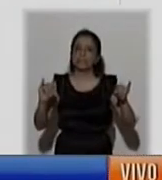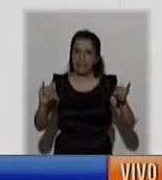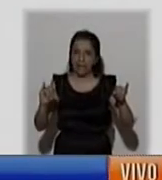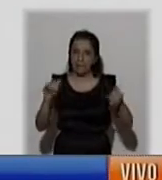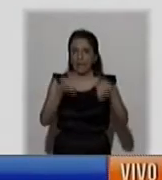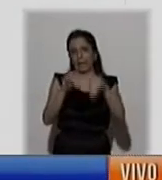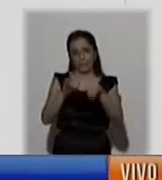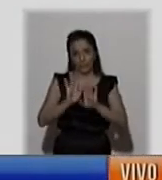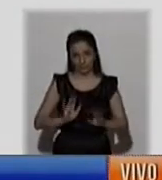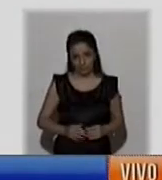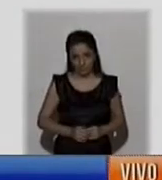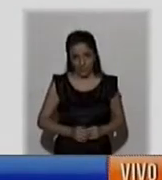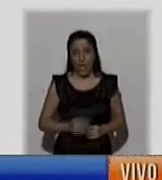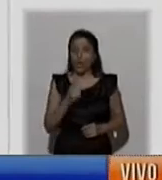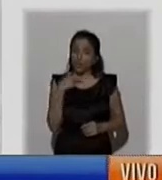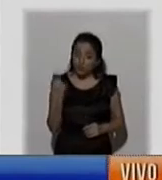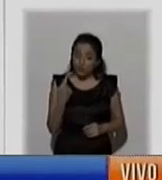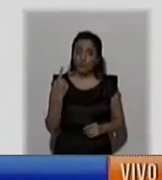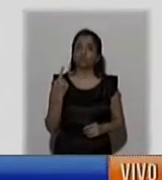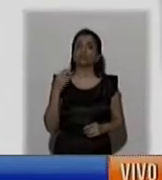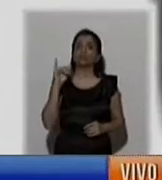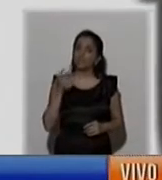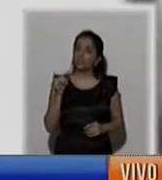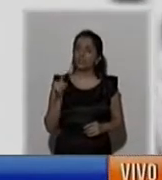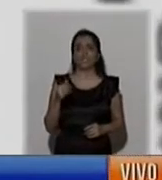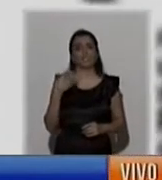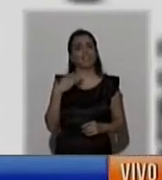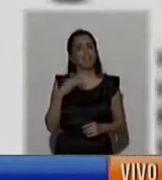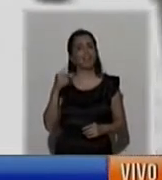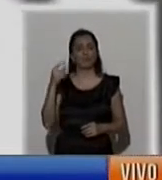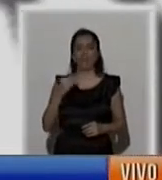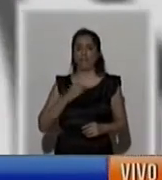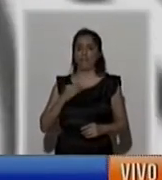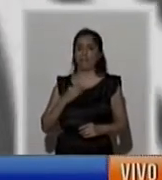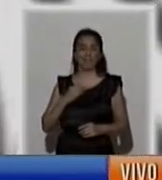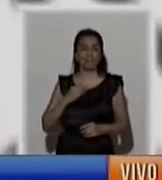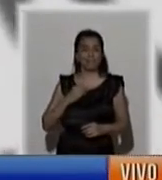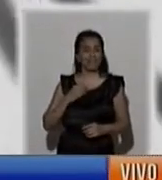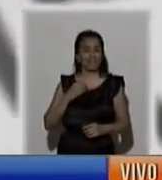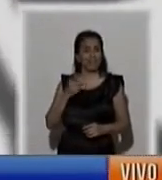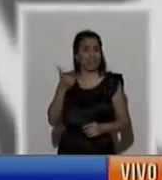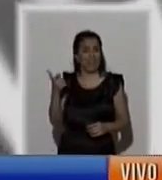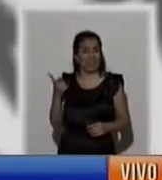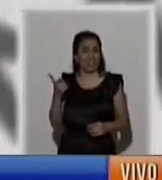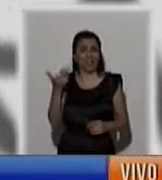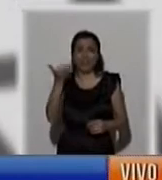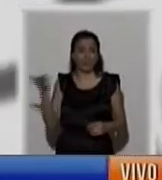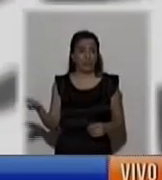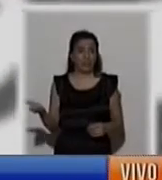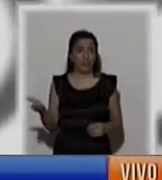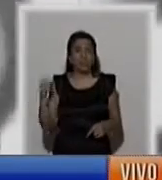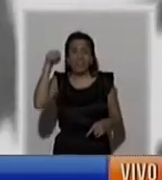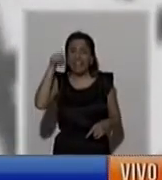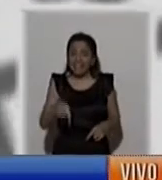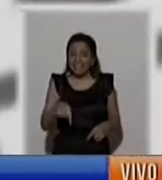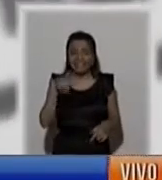será ejecutiva, habría que hacerle algún cambio para orientarlo hacia esa postura o no? Sí, a mí me parece, no